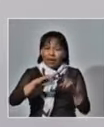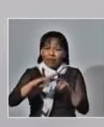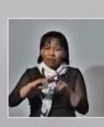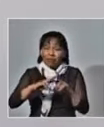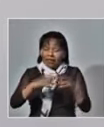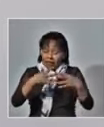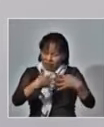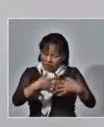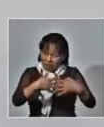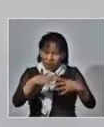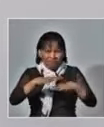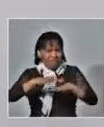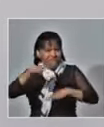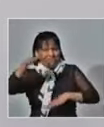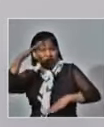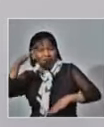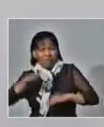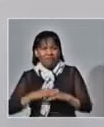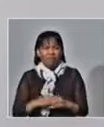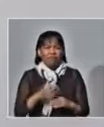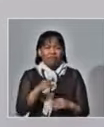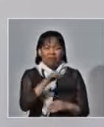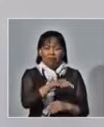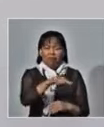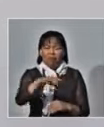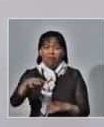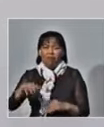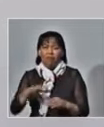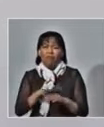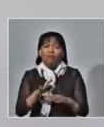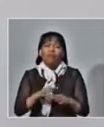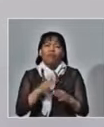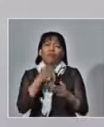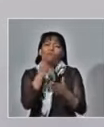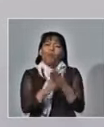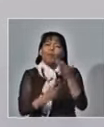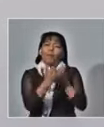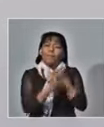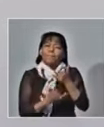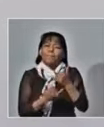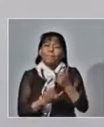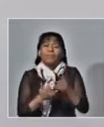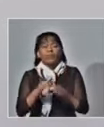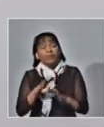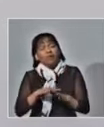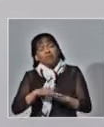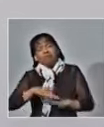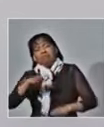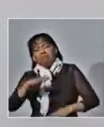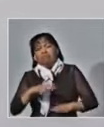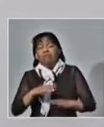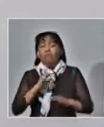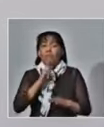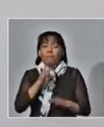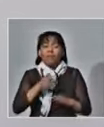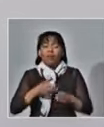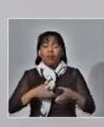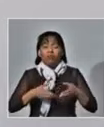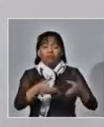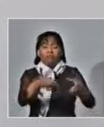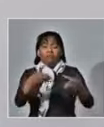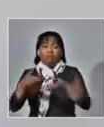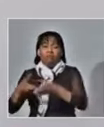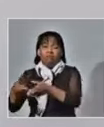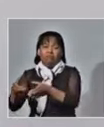varios puntos de la entidad. Y por supuesto, un amplio proyecto de infraestructura. Vamos a mejorar las carreteras. La mitad de las carreteras del